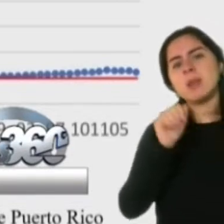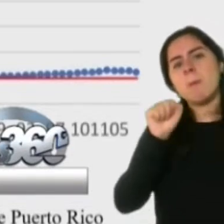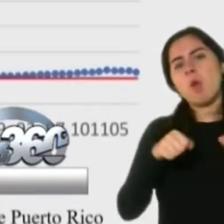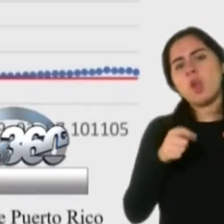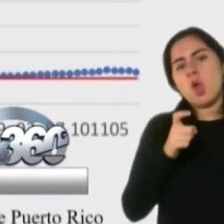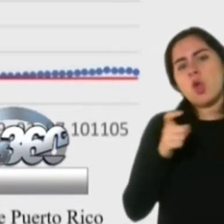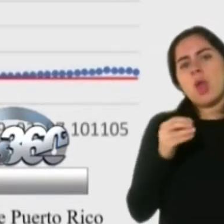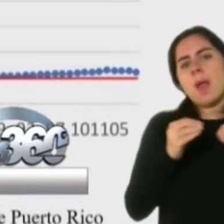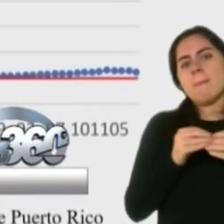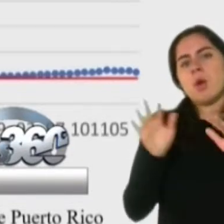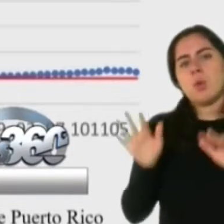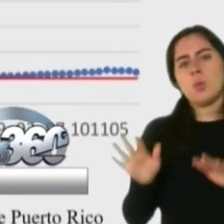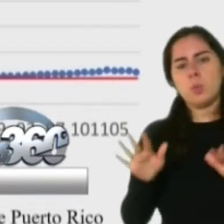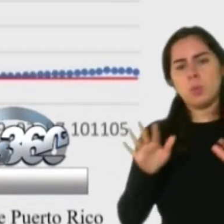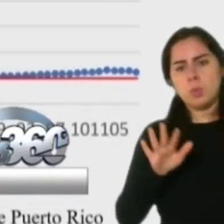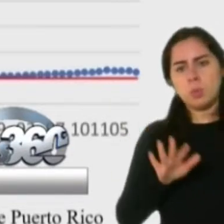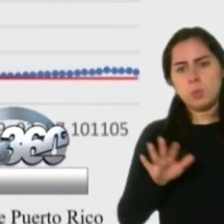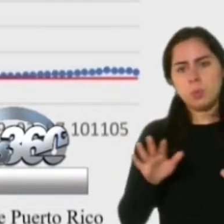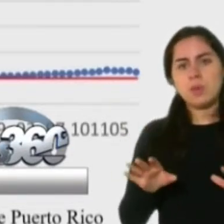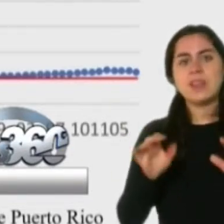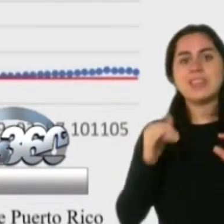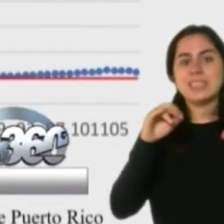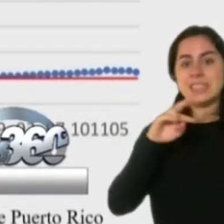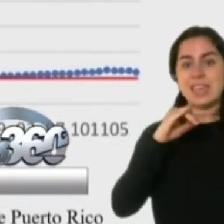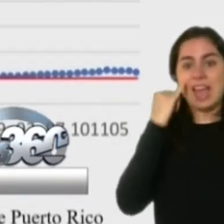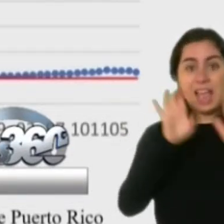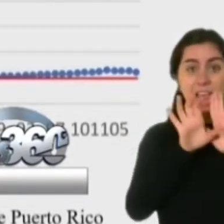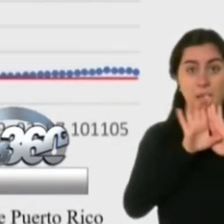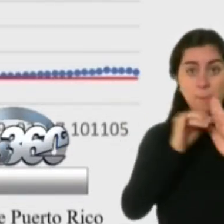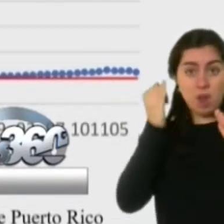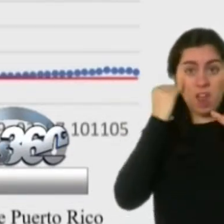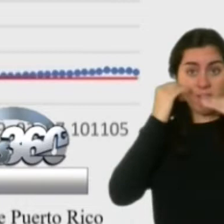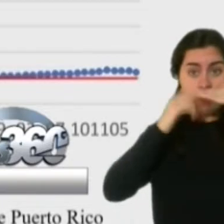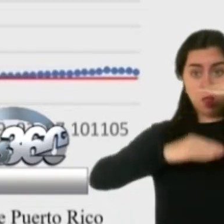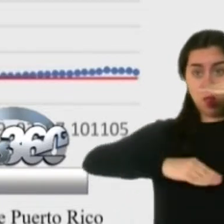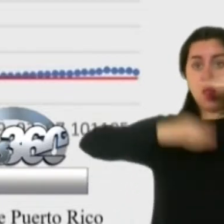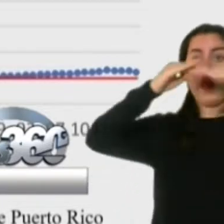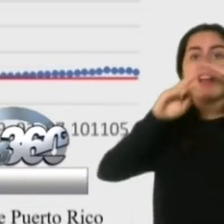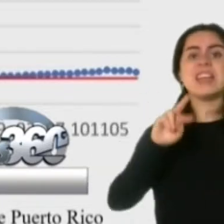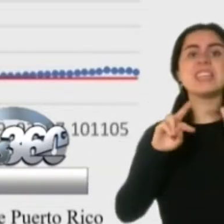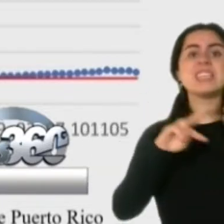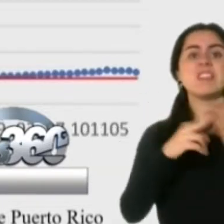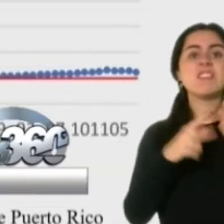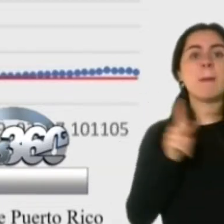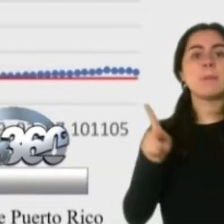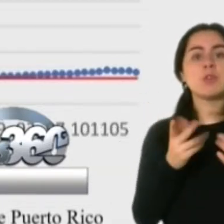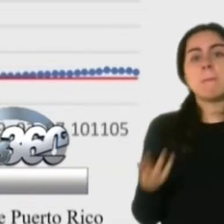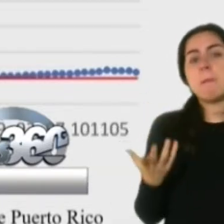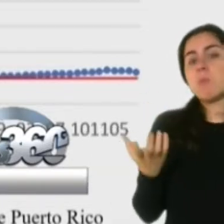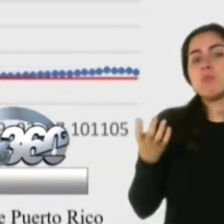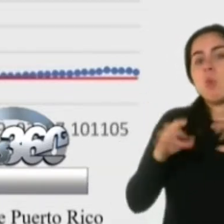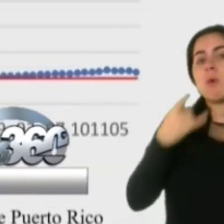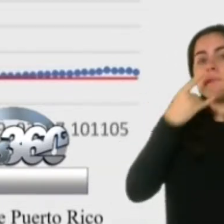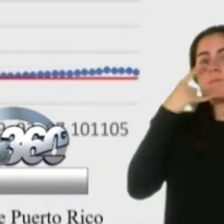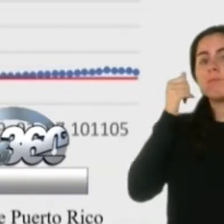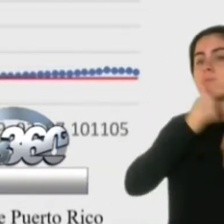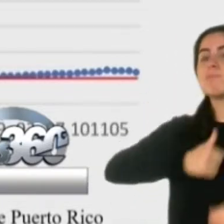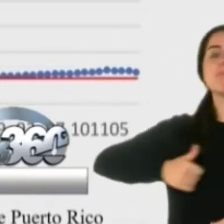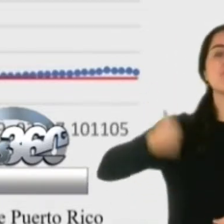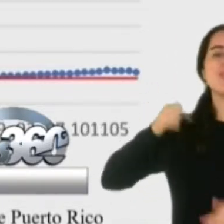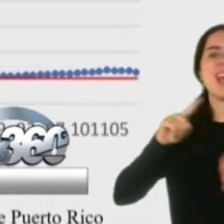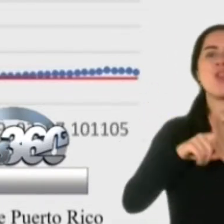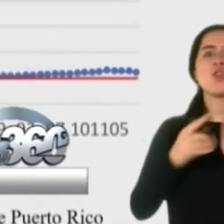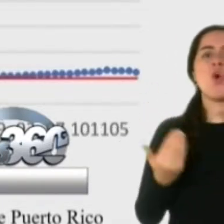puede convertir, o personas que no cumplen con medidas de mascarilla, distanciamiento físico, falla y entonces el 1 sube, y ahora vemos en la siguiente